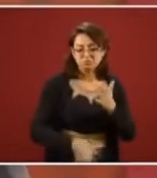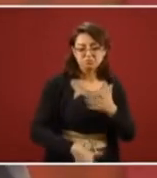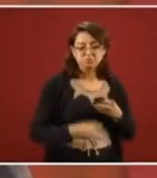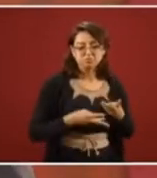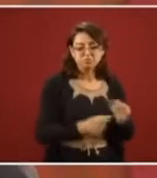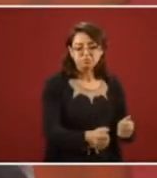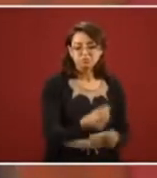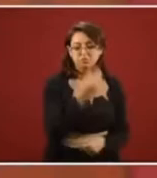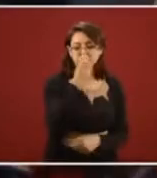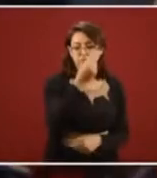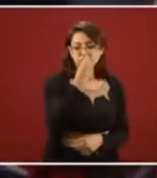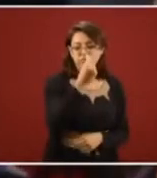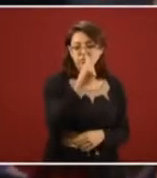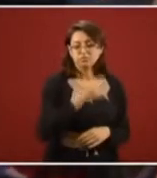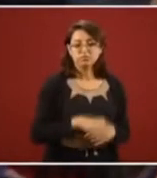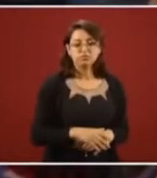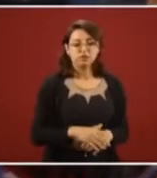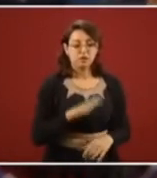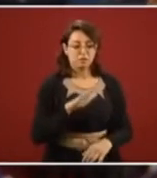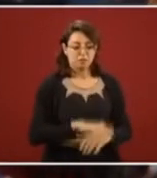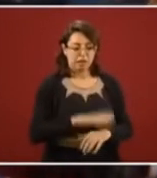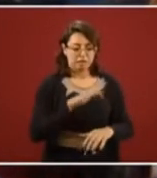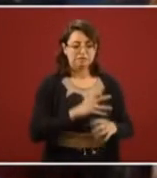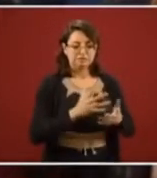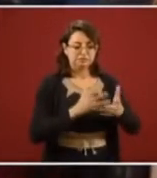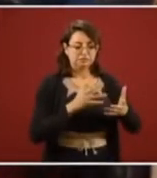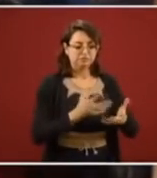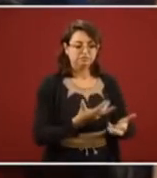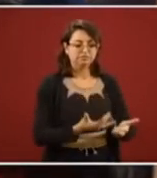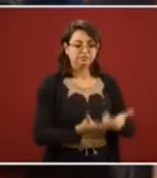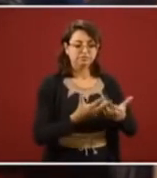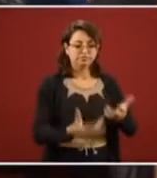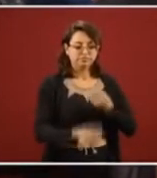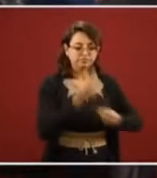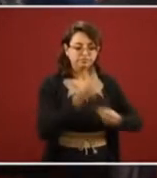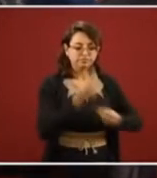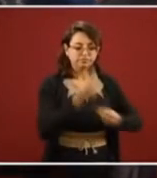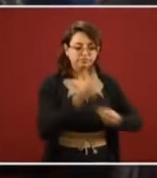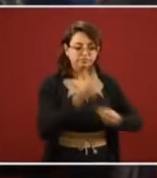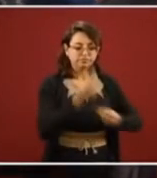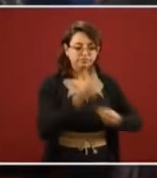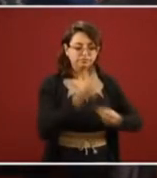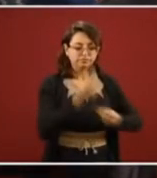ya más abundancia menos proteínas